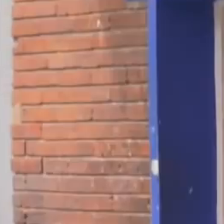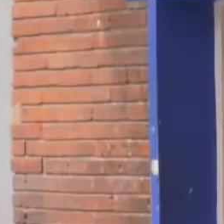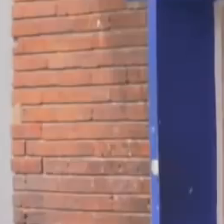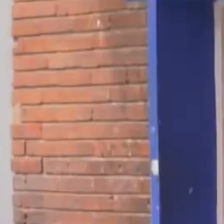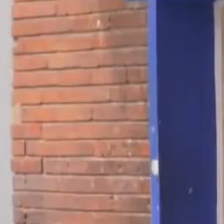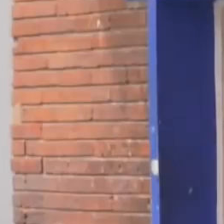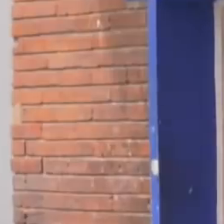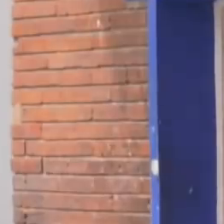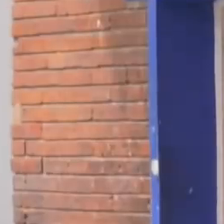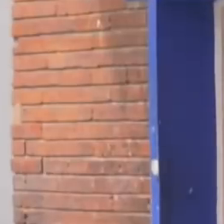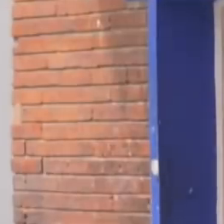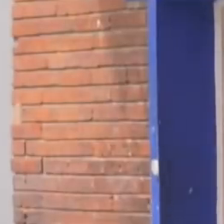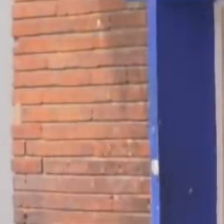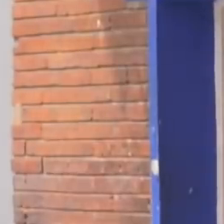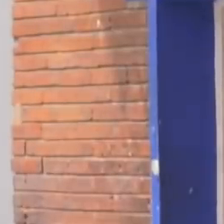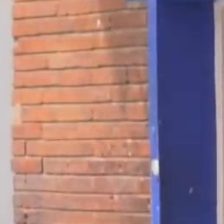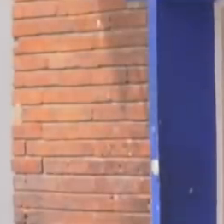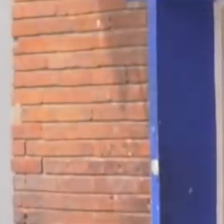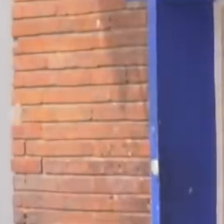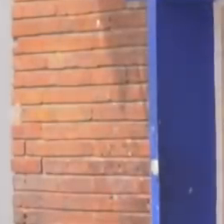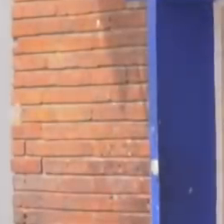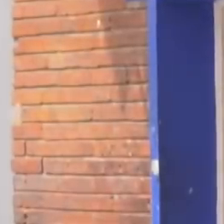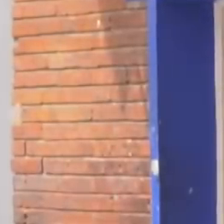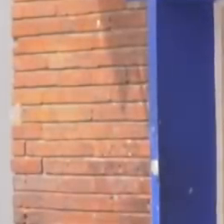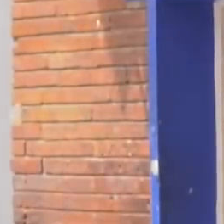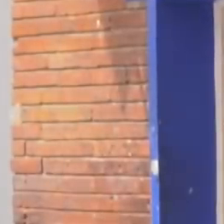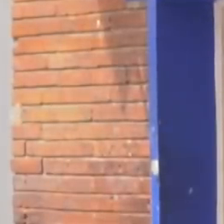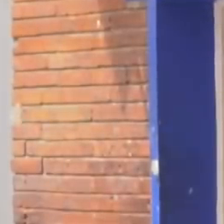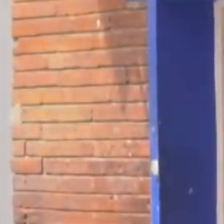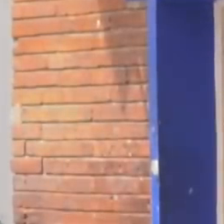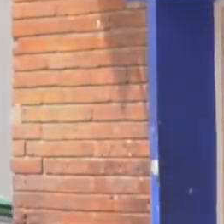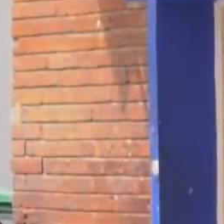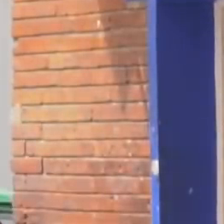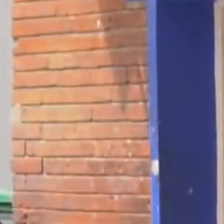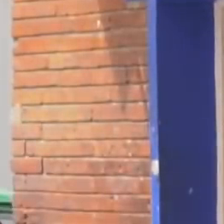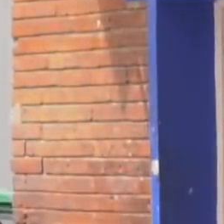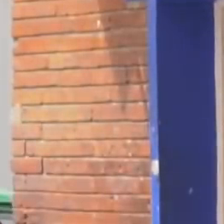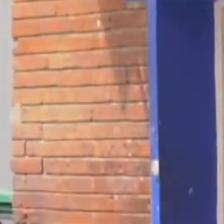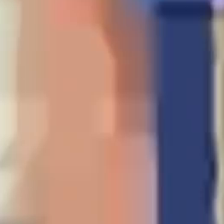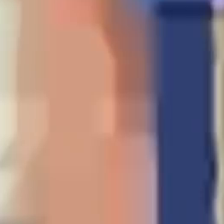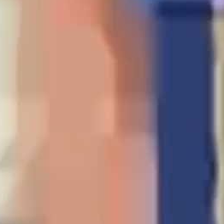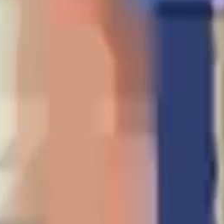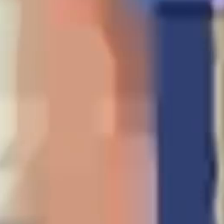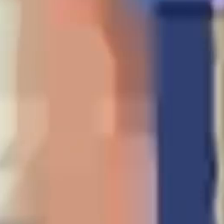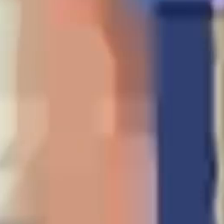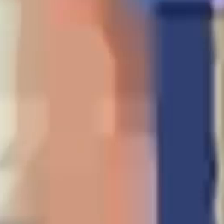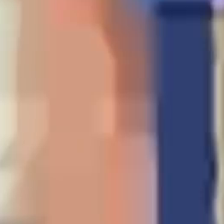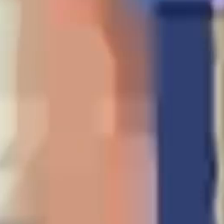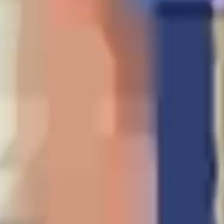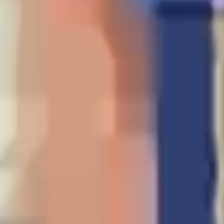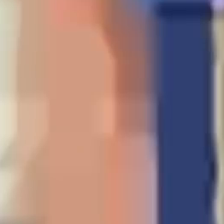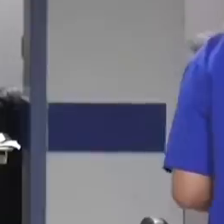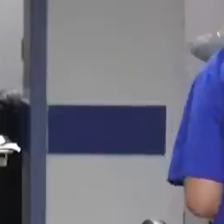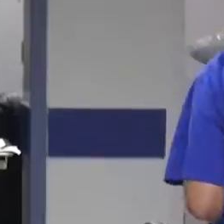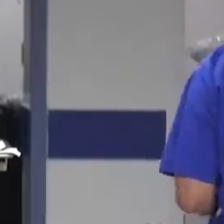la historia del día a día de ella y también los sacrificios que ha tenido que llevar para atender a estos